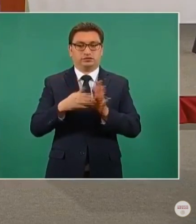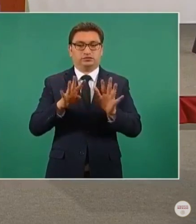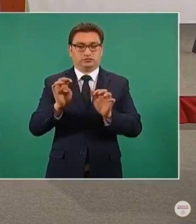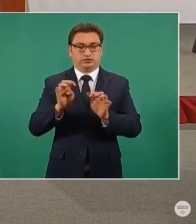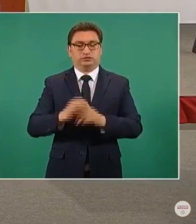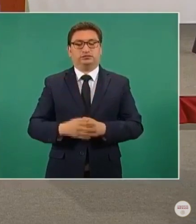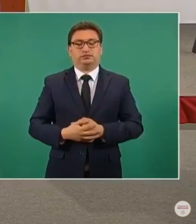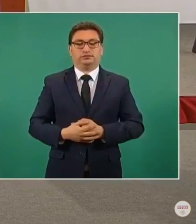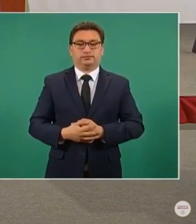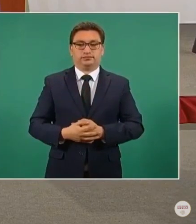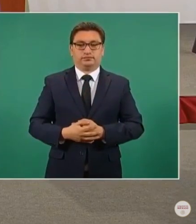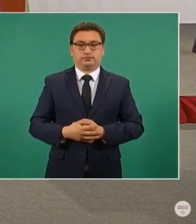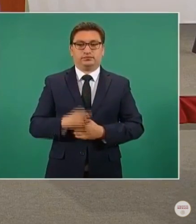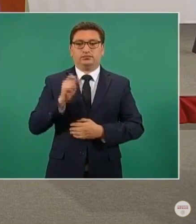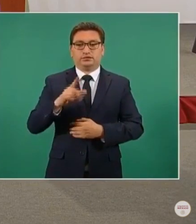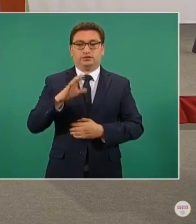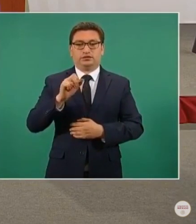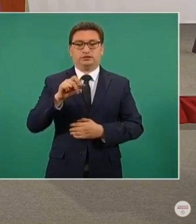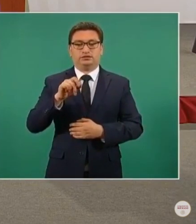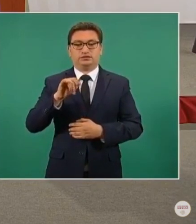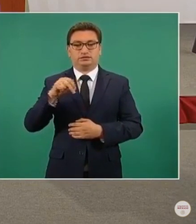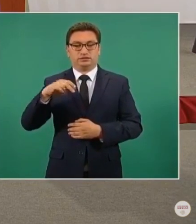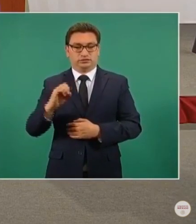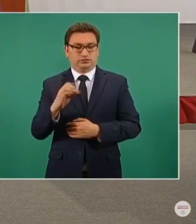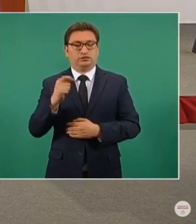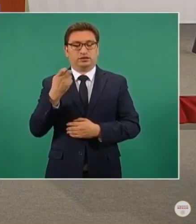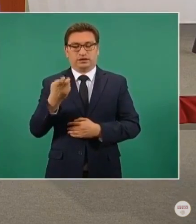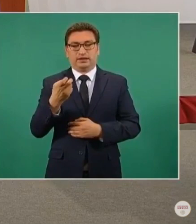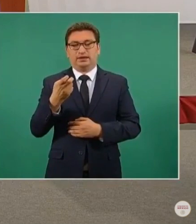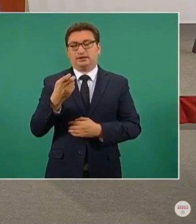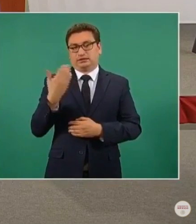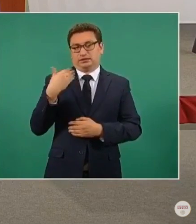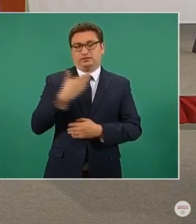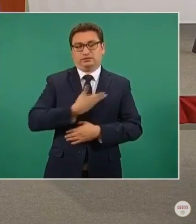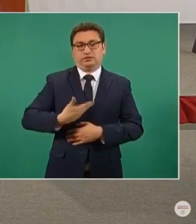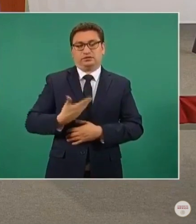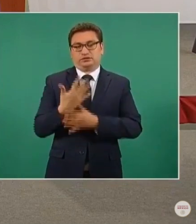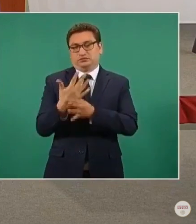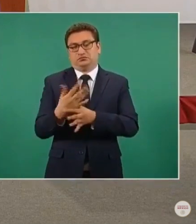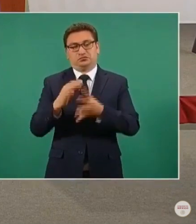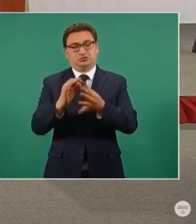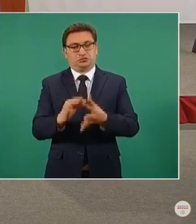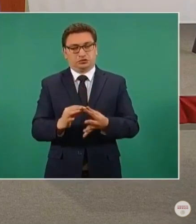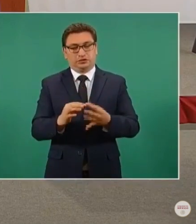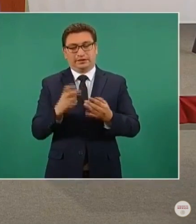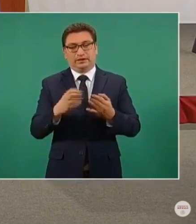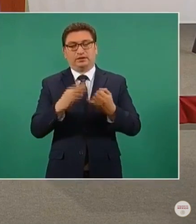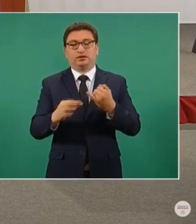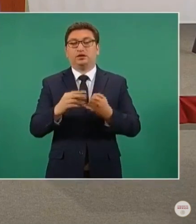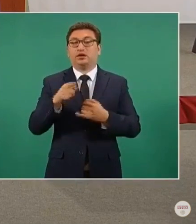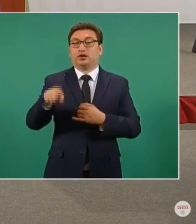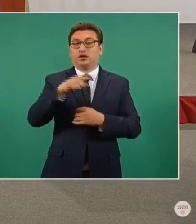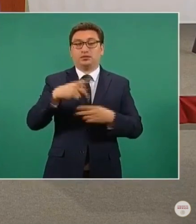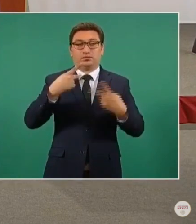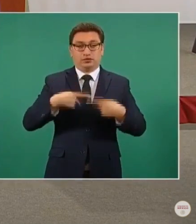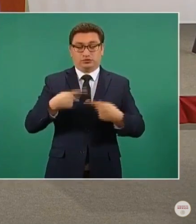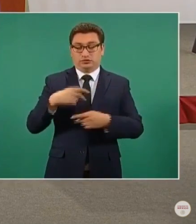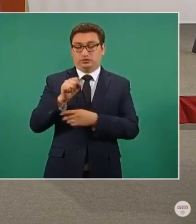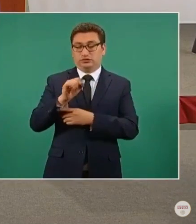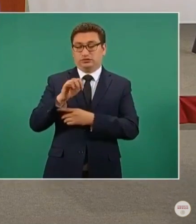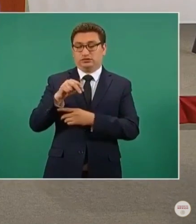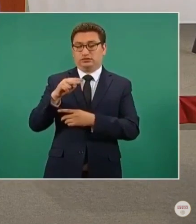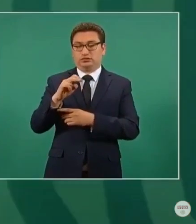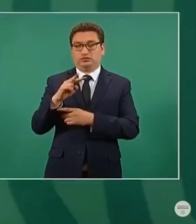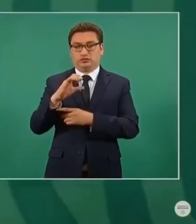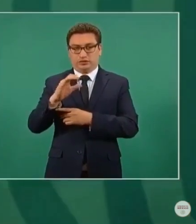856.900 de CanSino. Y como comentaba el presidente, con esto termino, aquellas personas que recibieron vacunas Sinovac